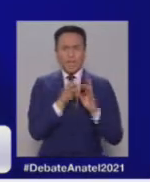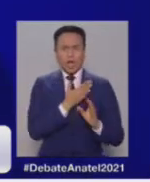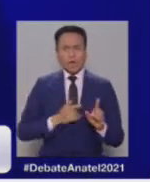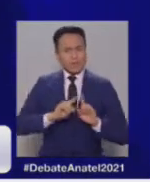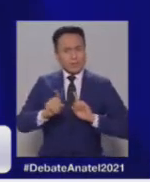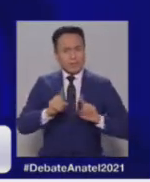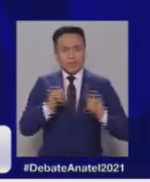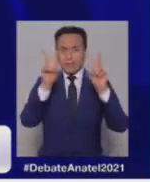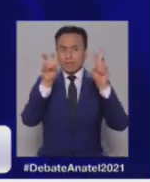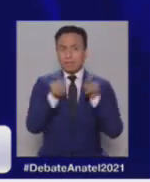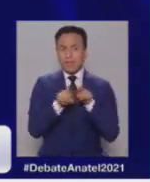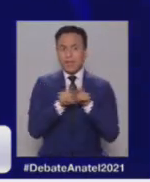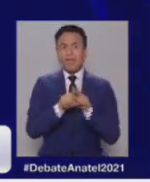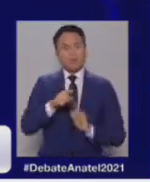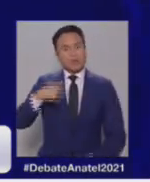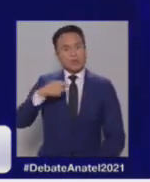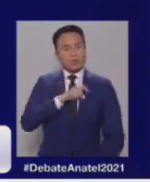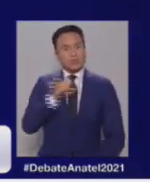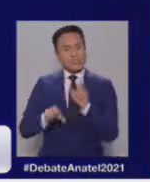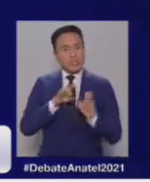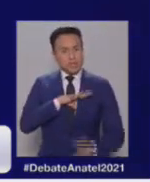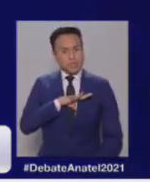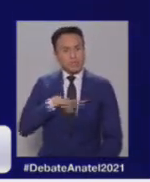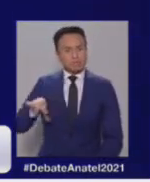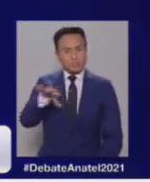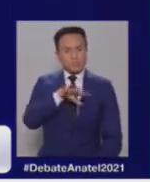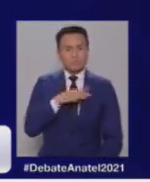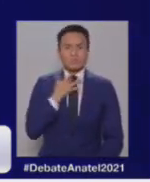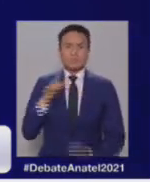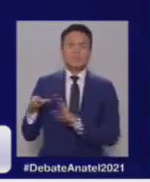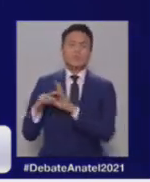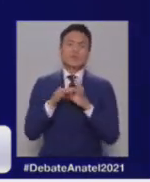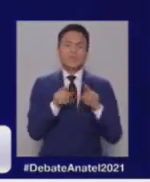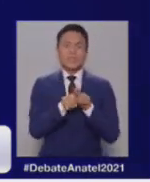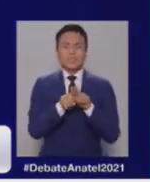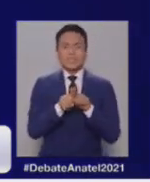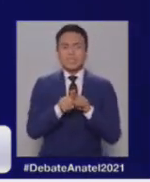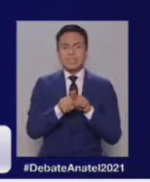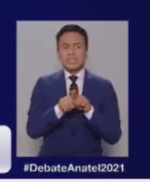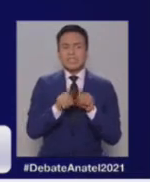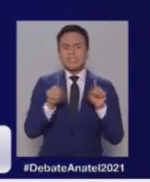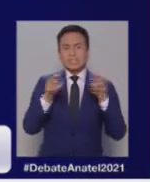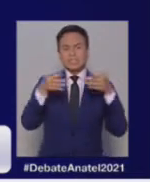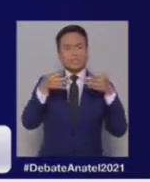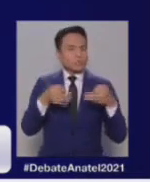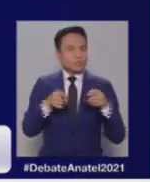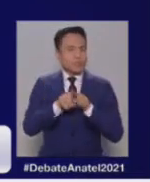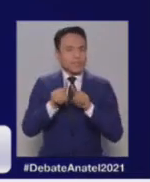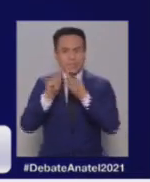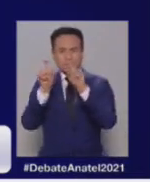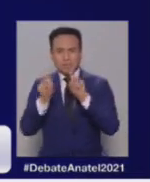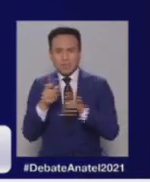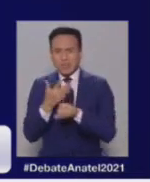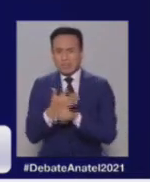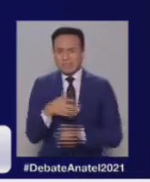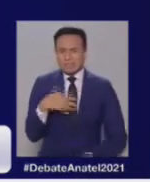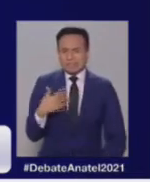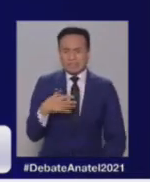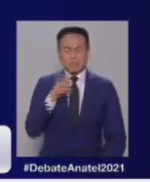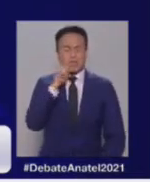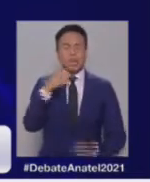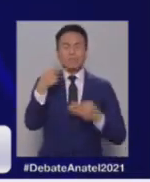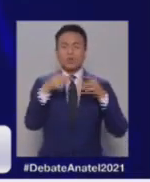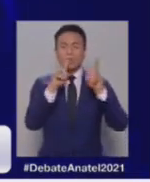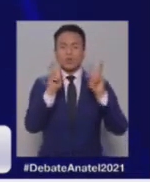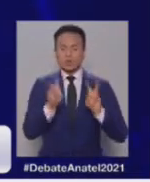presencial, y por lo mismo Parisi desarrolló una transmisión paralela en sus plataformas digitales, cuestionando el hecho de no haber sido considerado, pese a